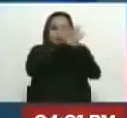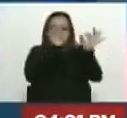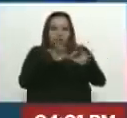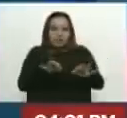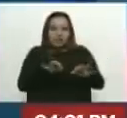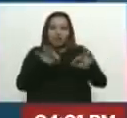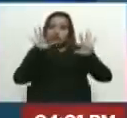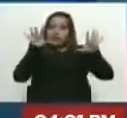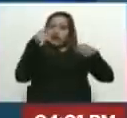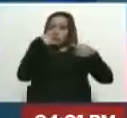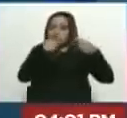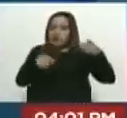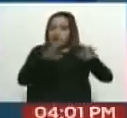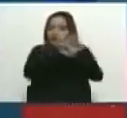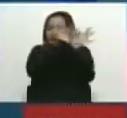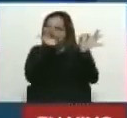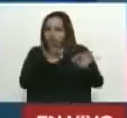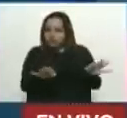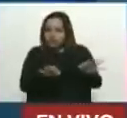nueve tipos